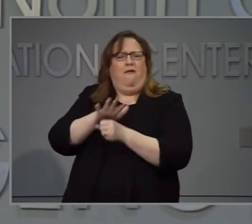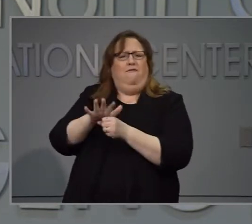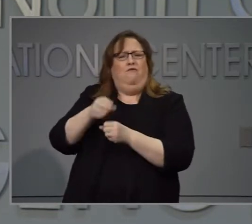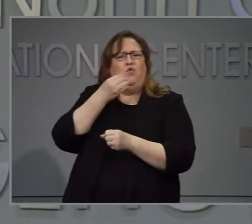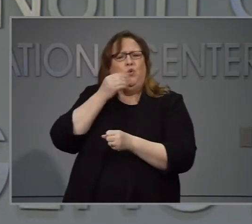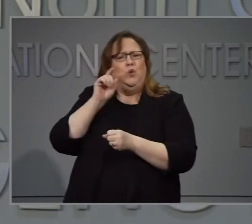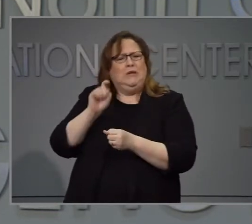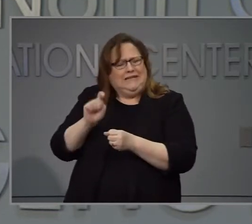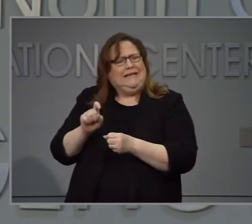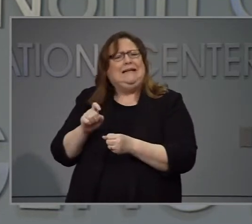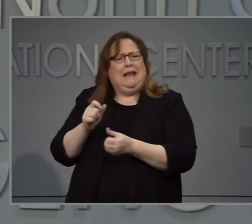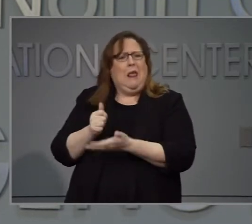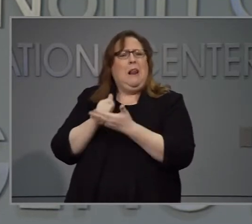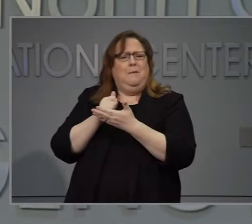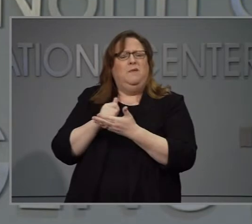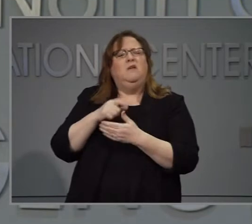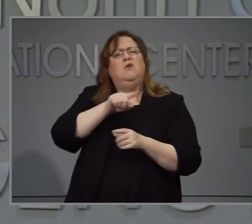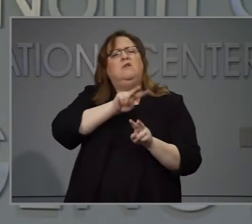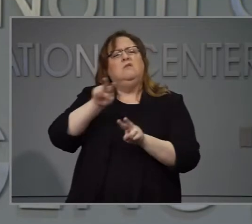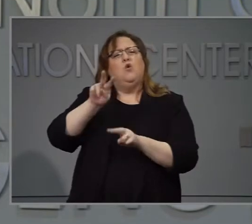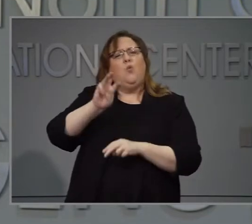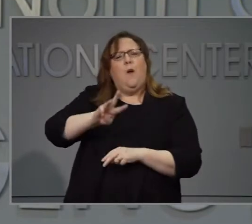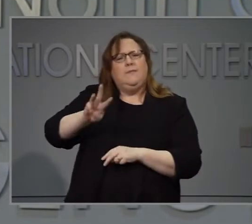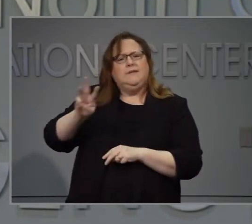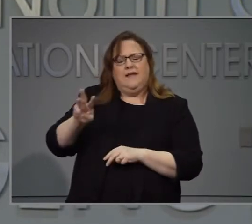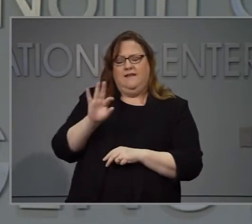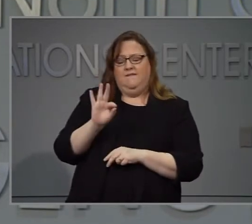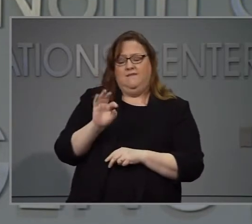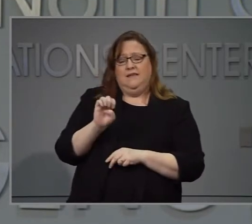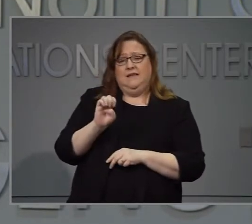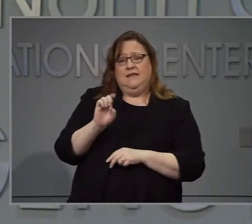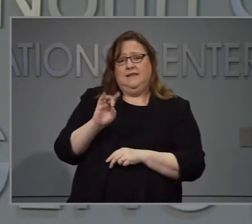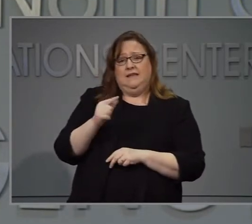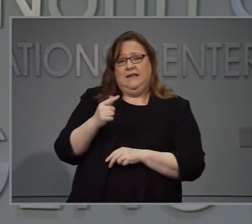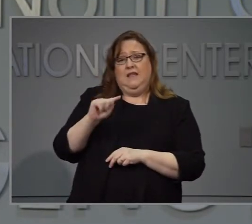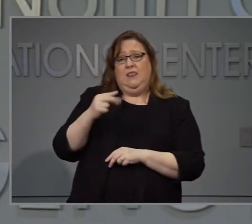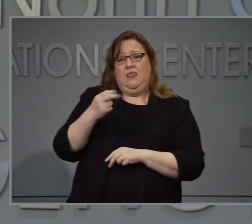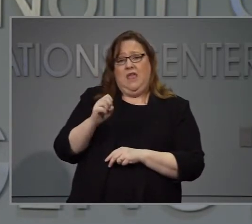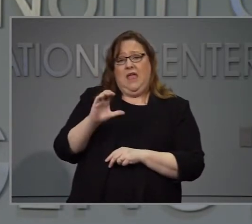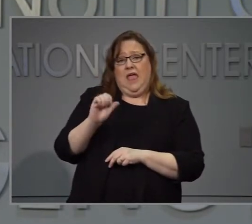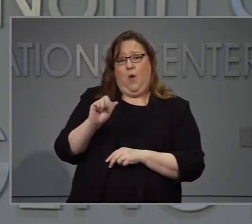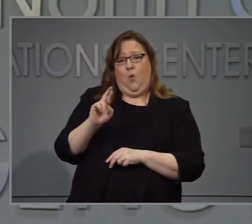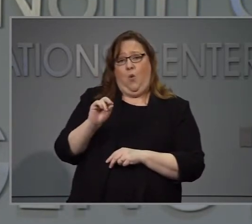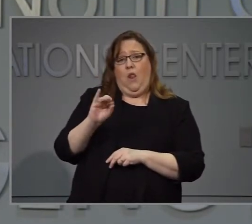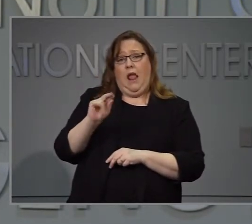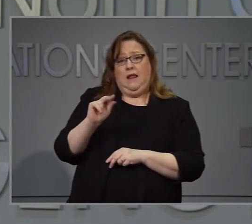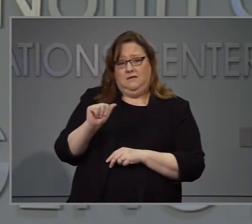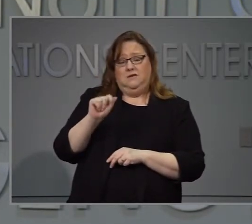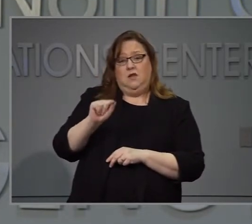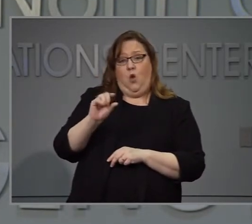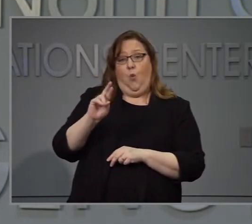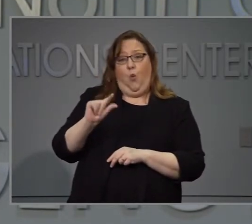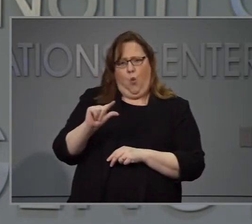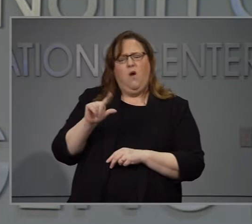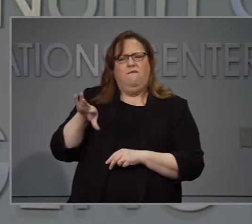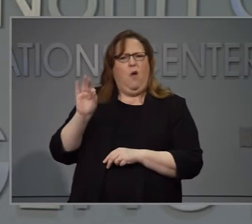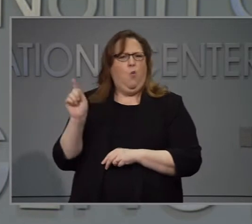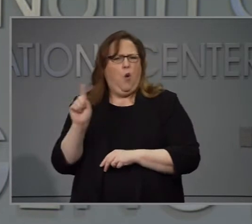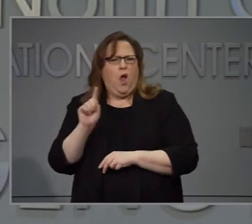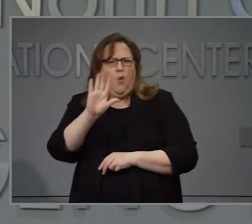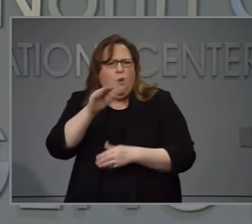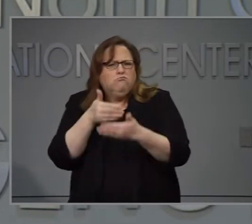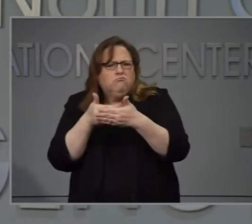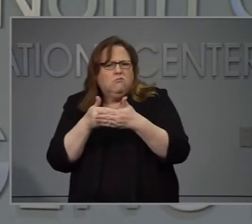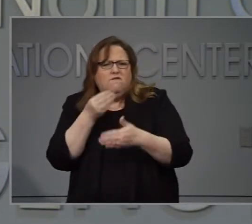dependiendo de en más de alimentos vayan a feeling the airline punto org ustedes pueden hacer